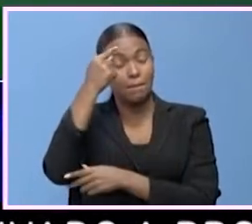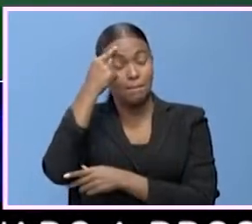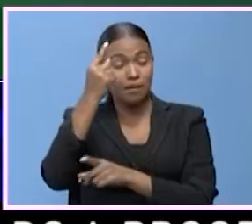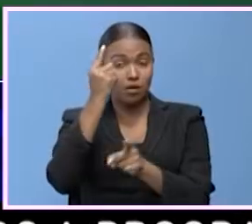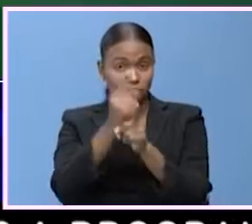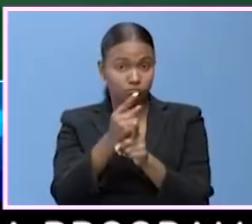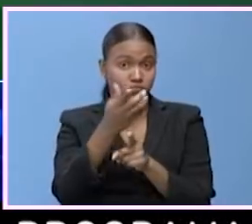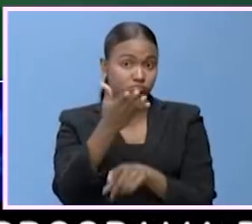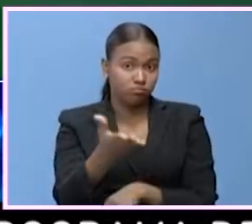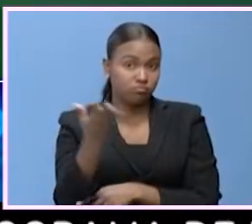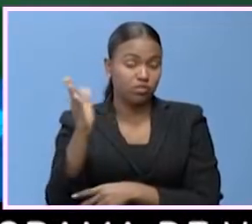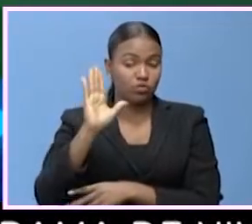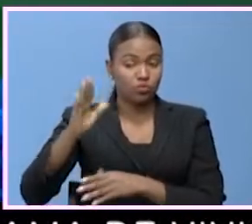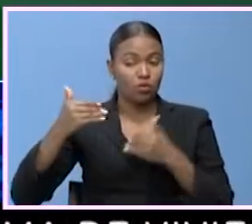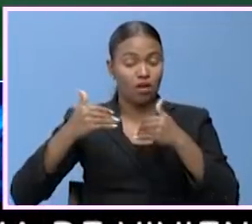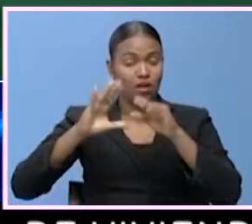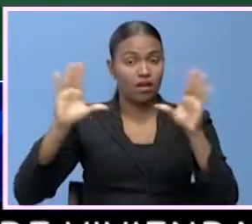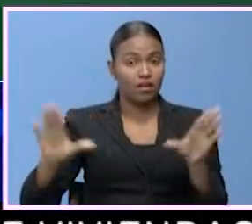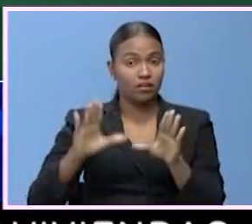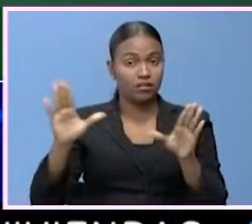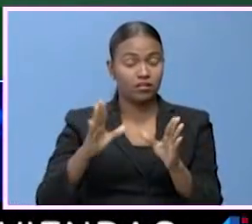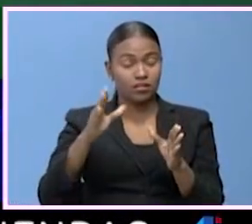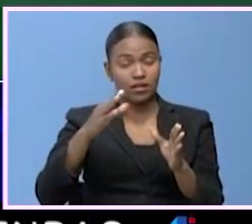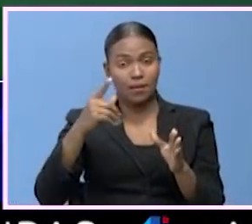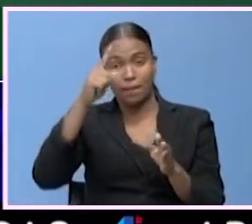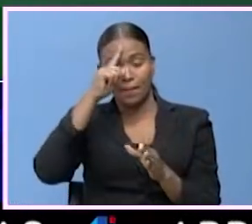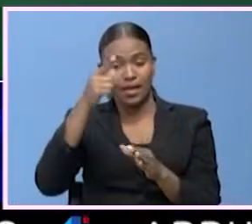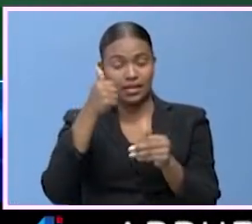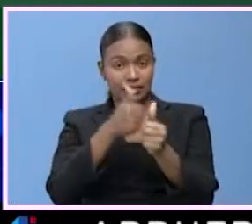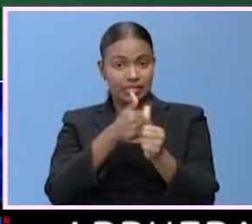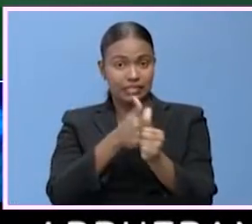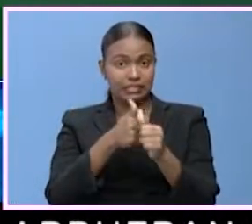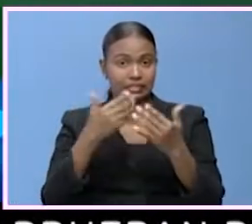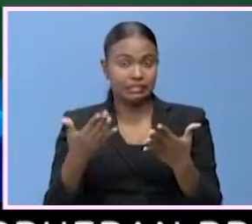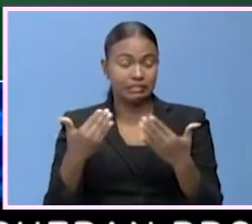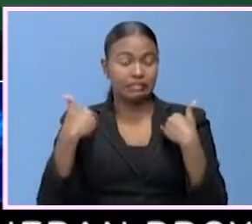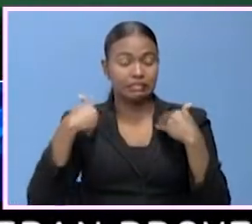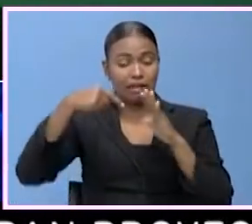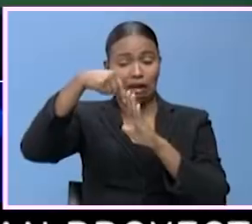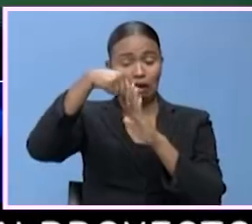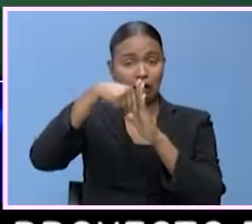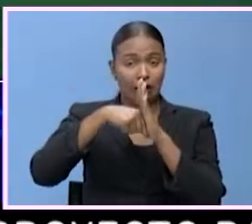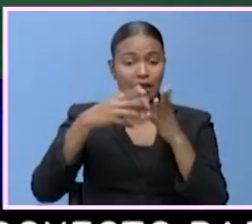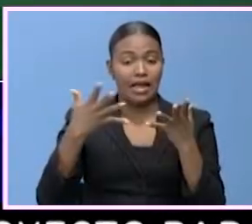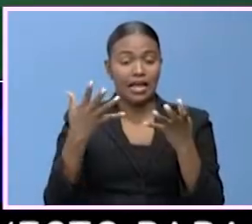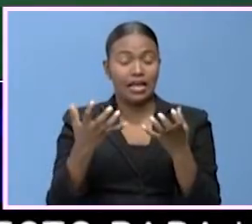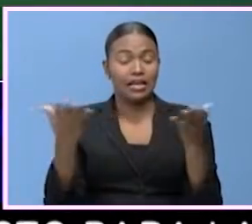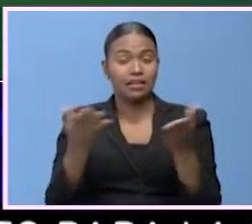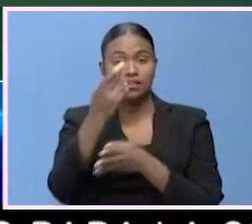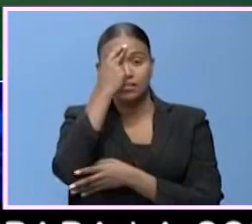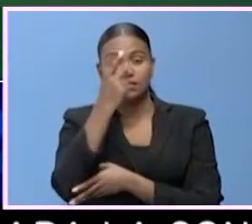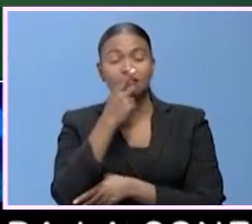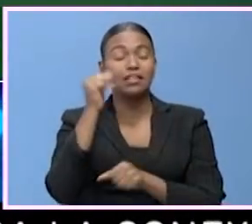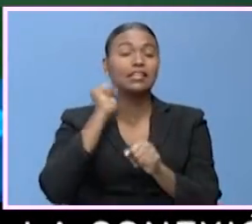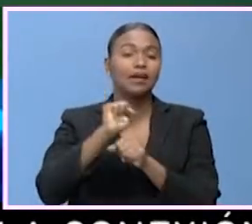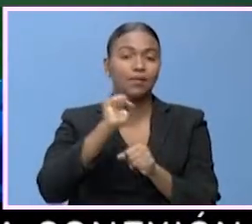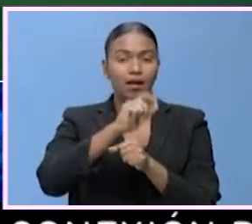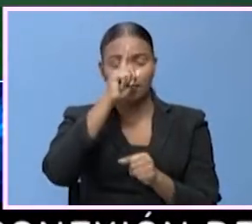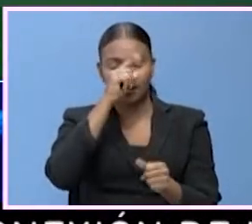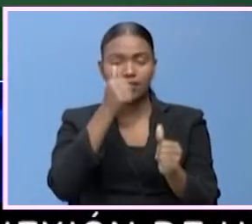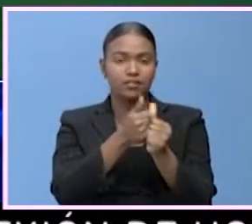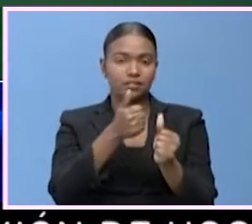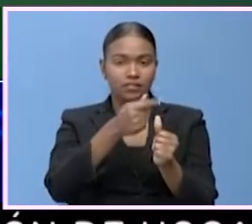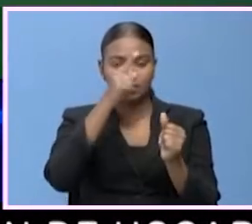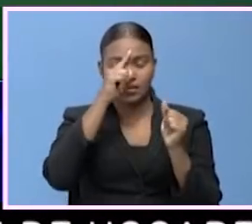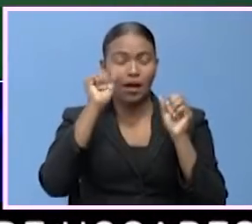efectivamente su ejecución, la ejecución contractual actual perjudica el interés nacional, pues que se trabaje en dirección